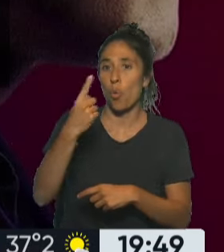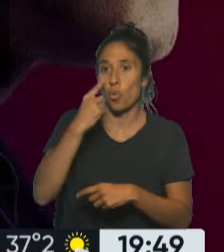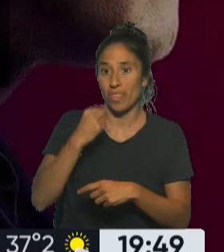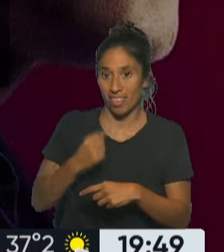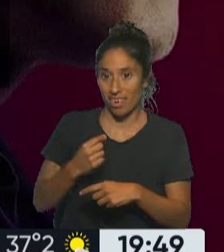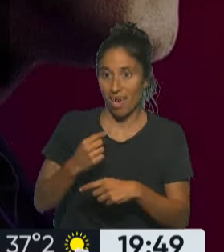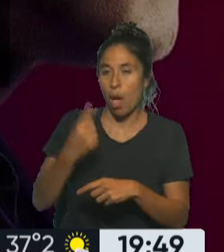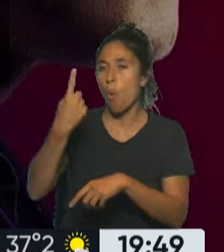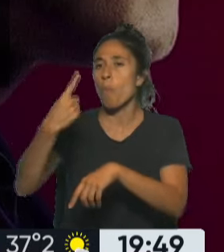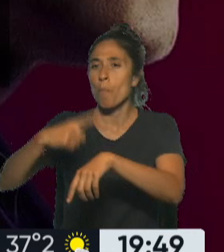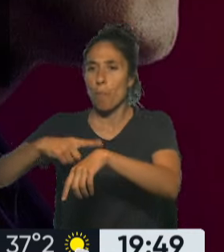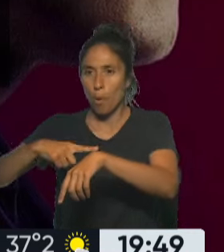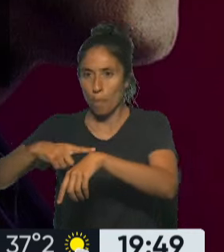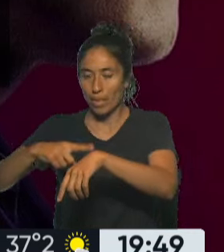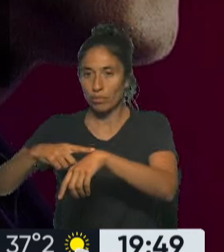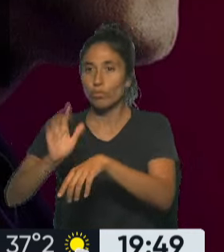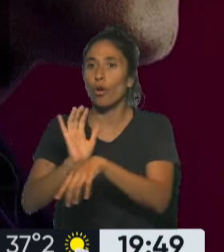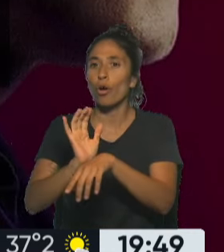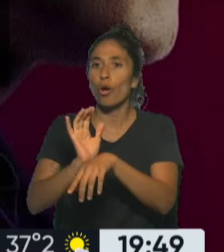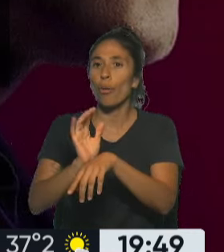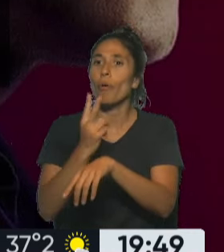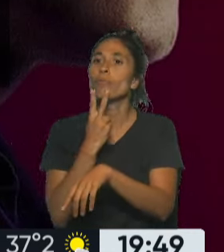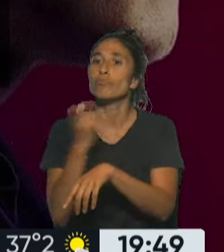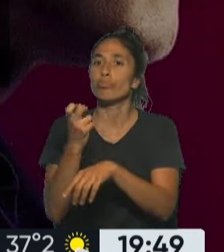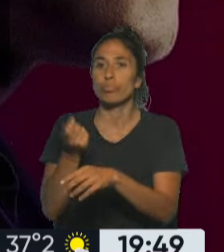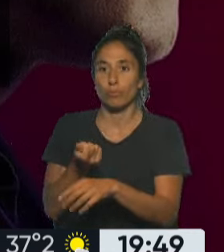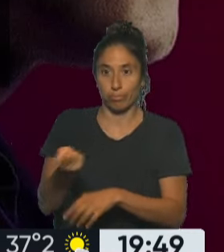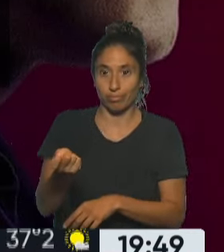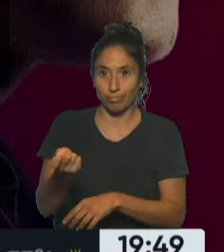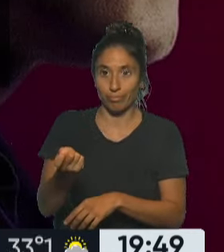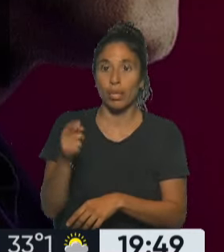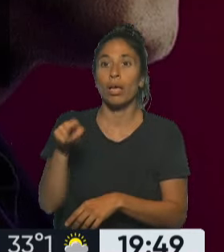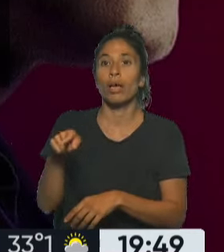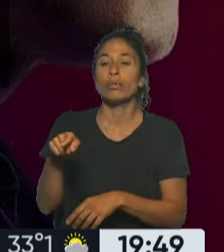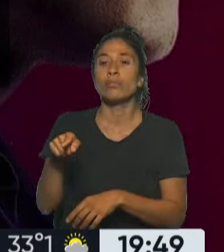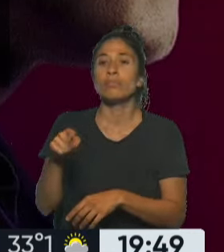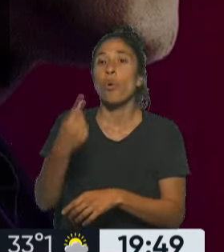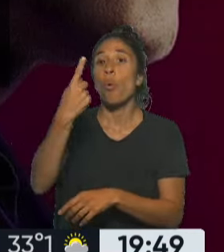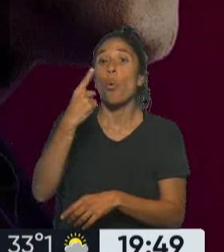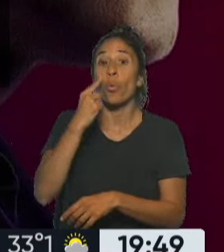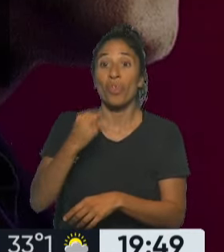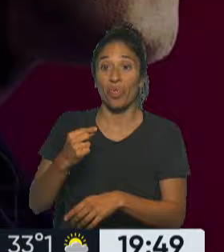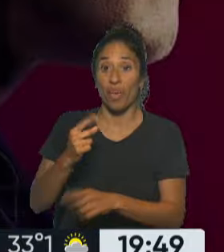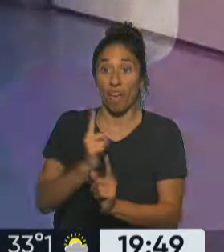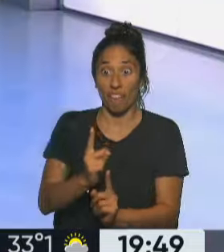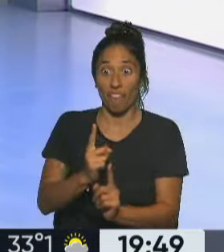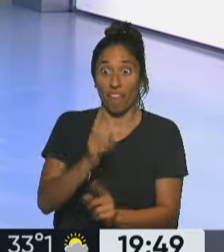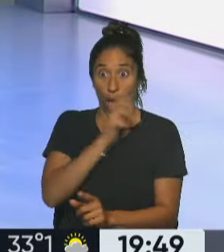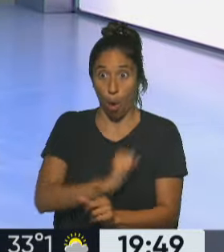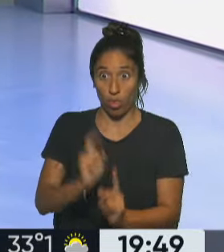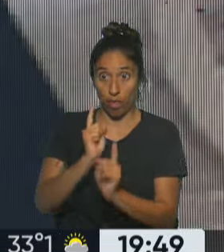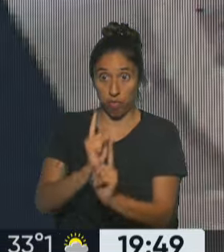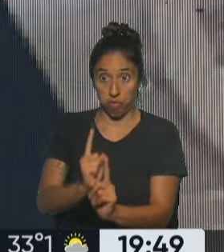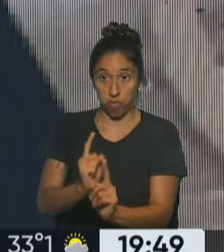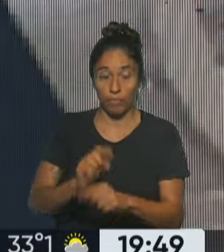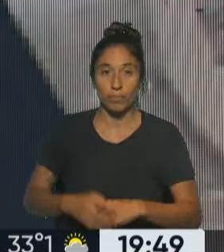eh inalámbrica Porque dura 24 horas la batería para que comprendamos un poco más no sé si tenemos el video que